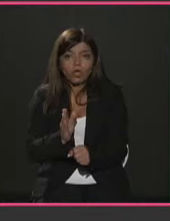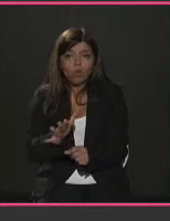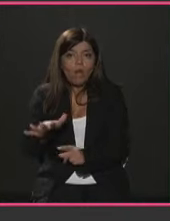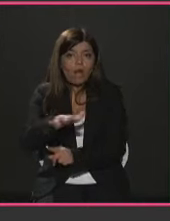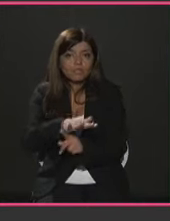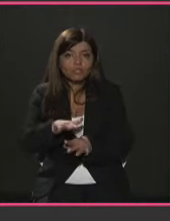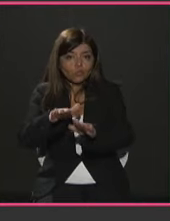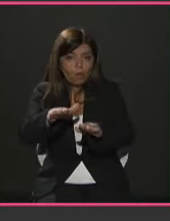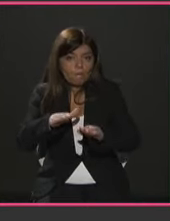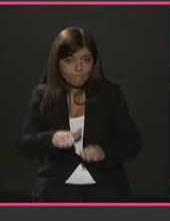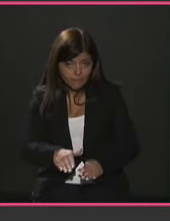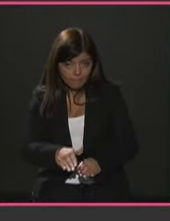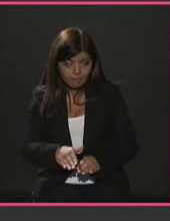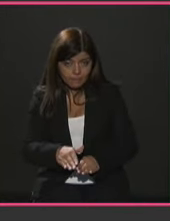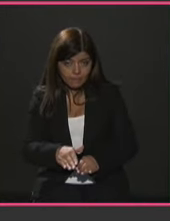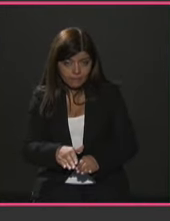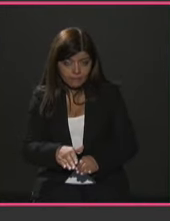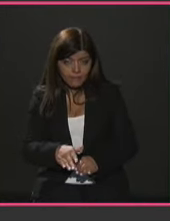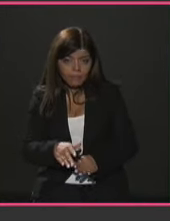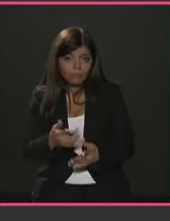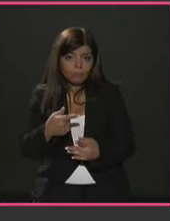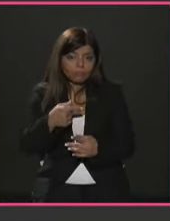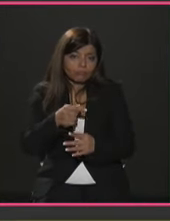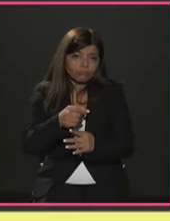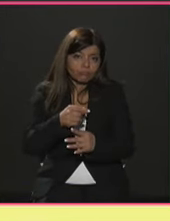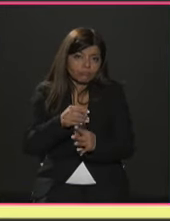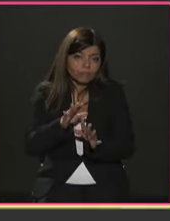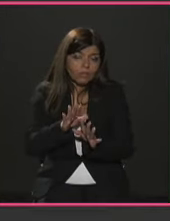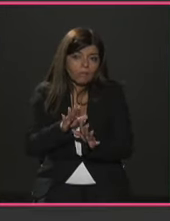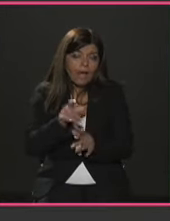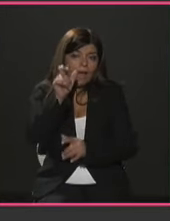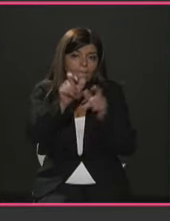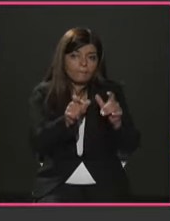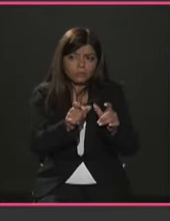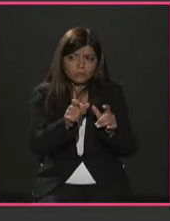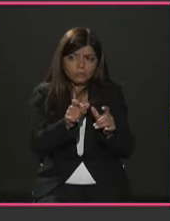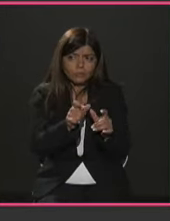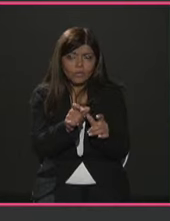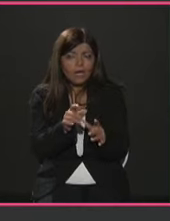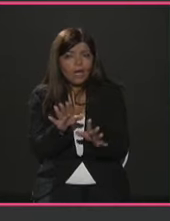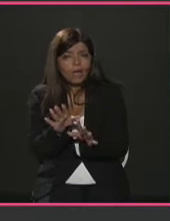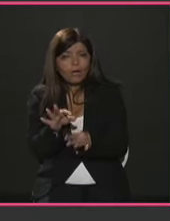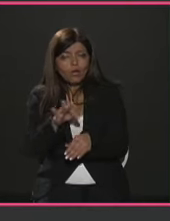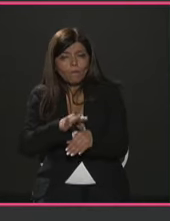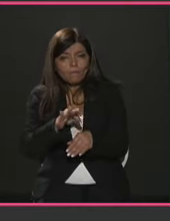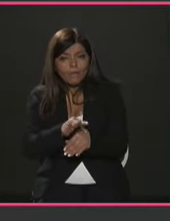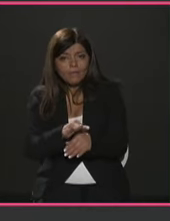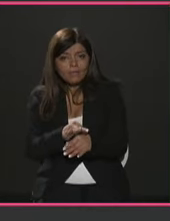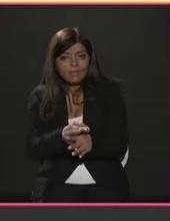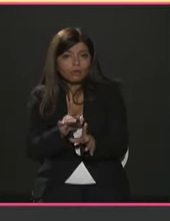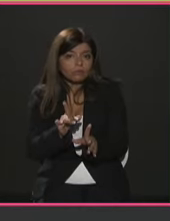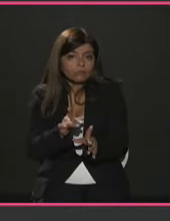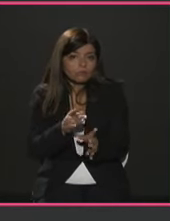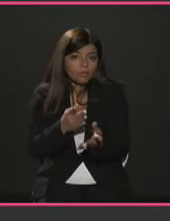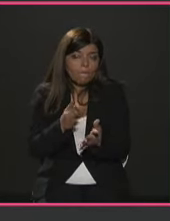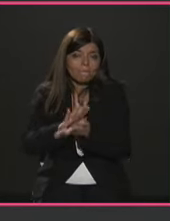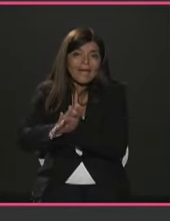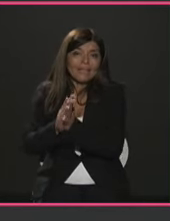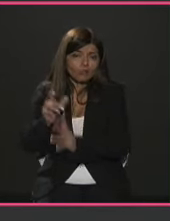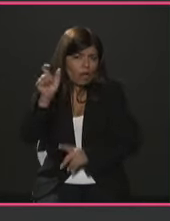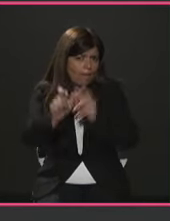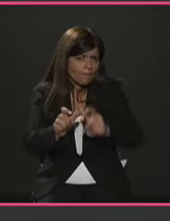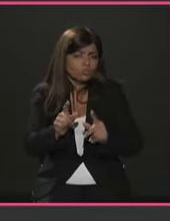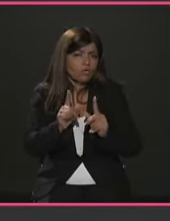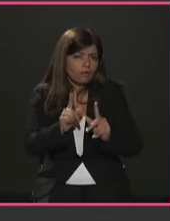situación eh Para no solo los pacientes y para los médicos que deberían tratarlos pero sio para todo el